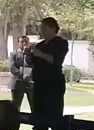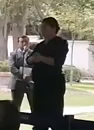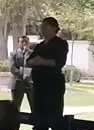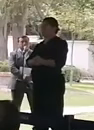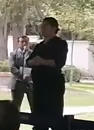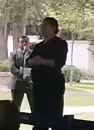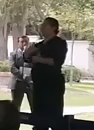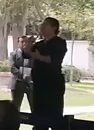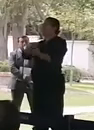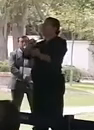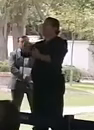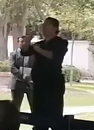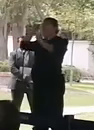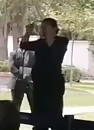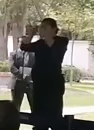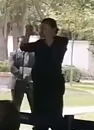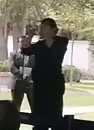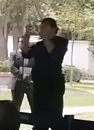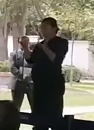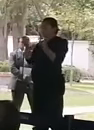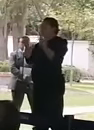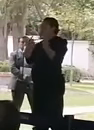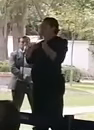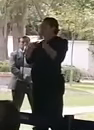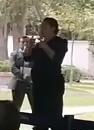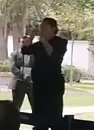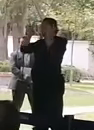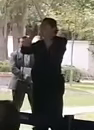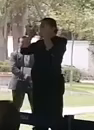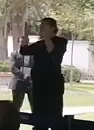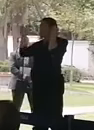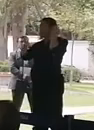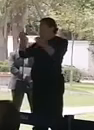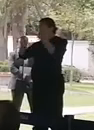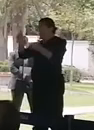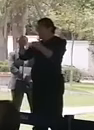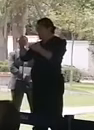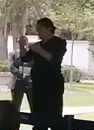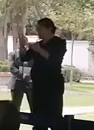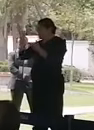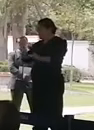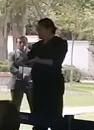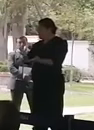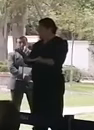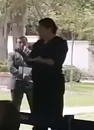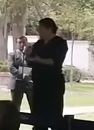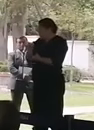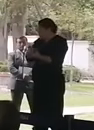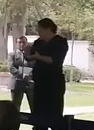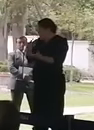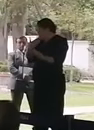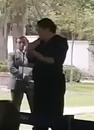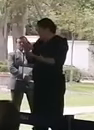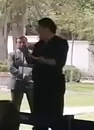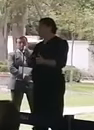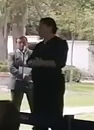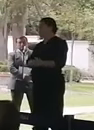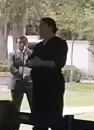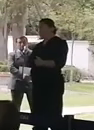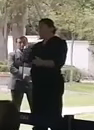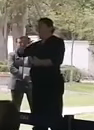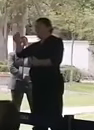Un lugar turístico donde vienen muchos a visitar, ¿no? Porque es lugar seguro. No es lo que pasa en otros lugares de México,